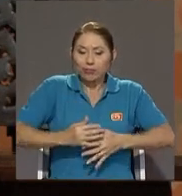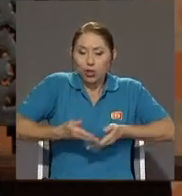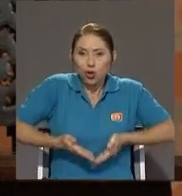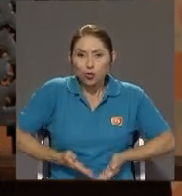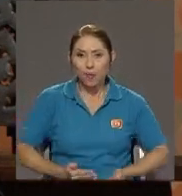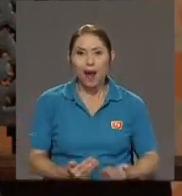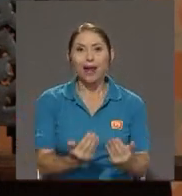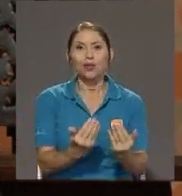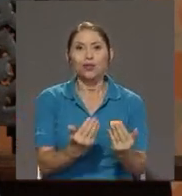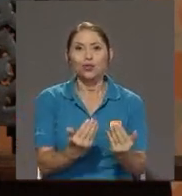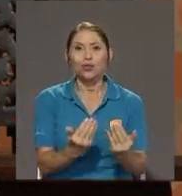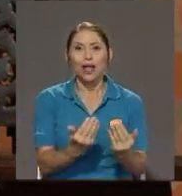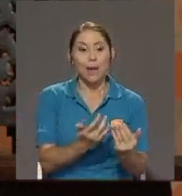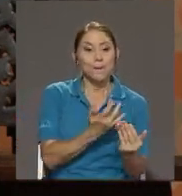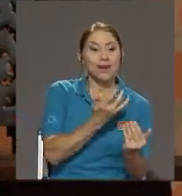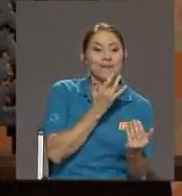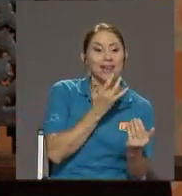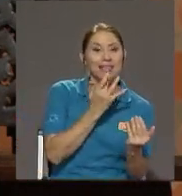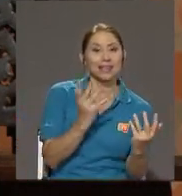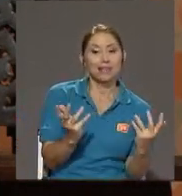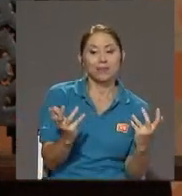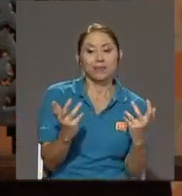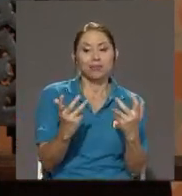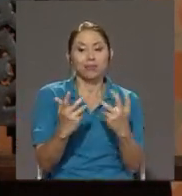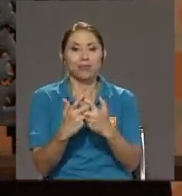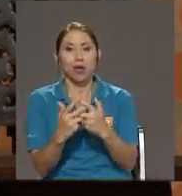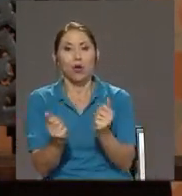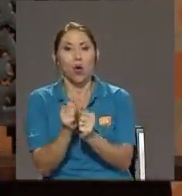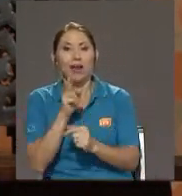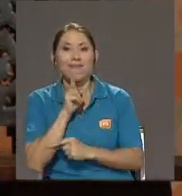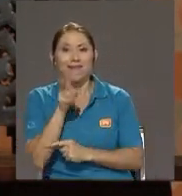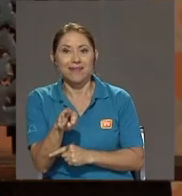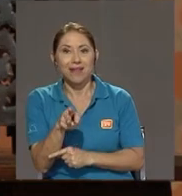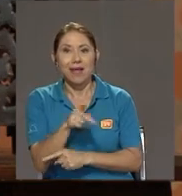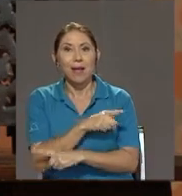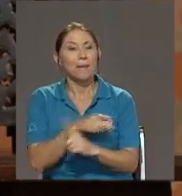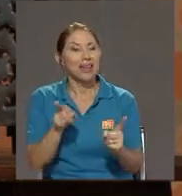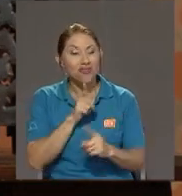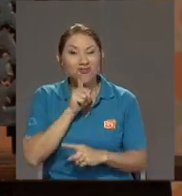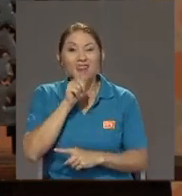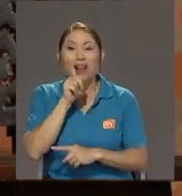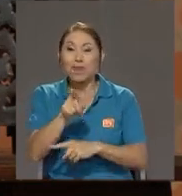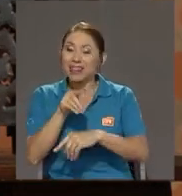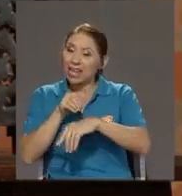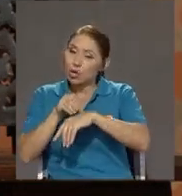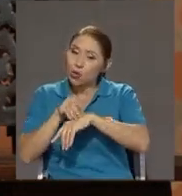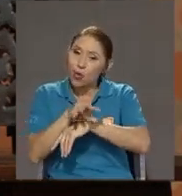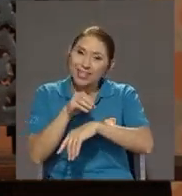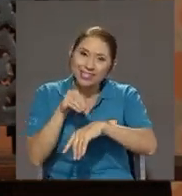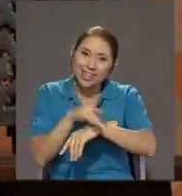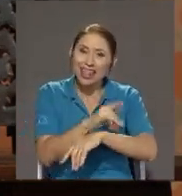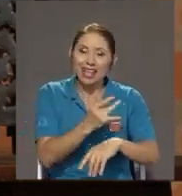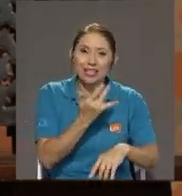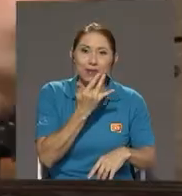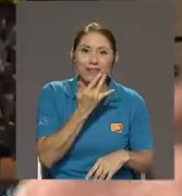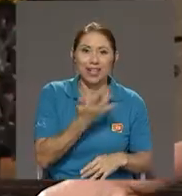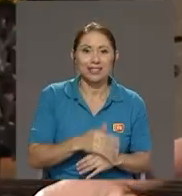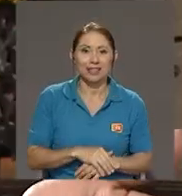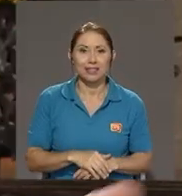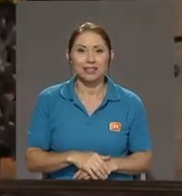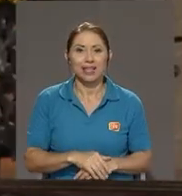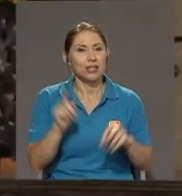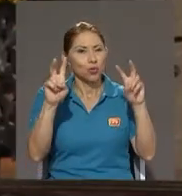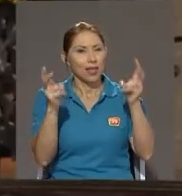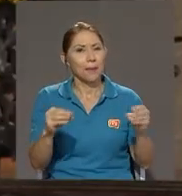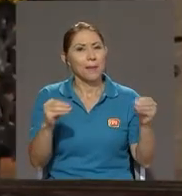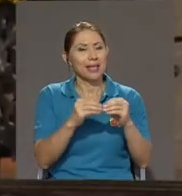ajustar las preferencias con las decisiones reproductivas que se tienen, pero no inciden realmente sobre las preferencias, ¿verdad? Sino que es un tema más